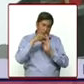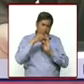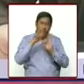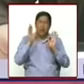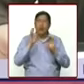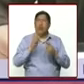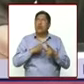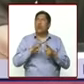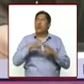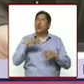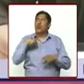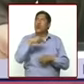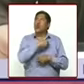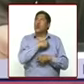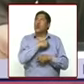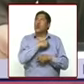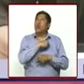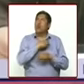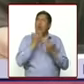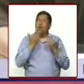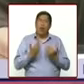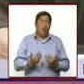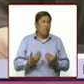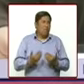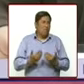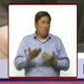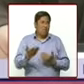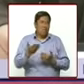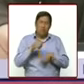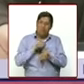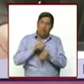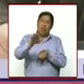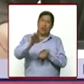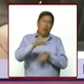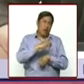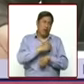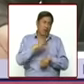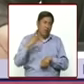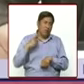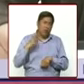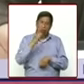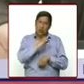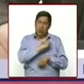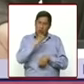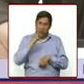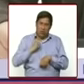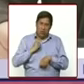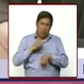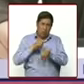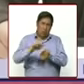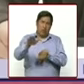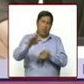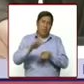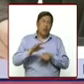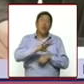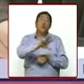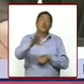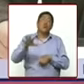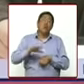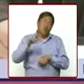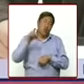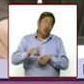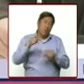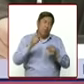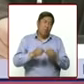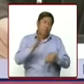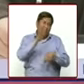postulantes, nosotros vamos a derivar en este momento a la Asamblea Legislativa. Dentro de los 48 horas tiene que convocar el presidente